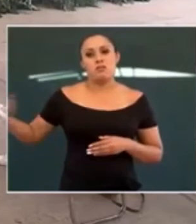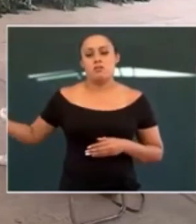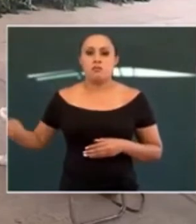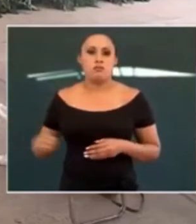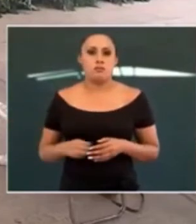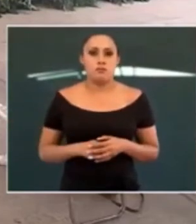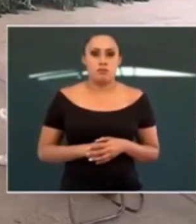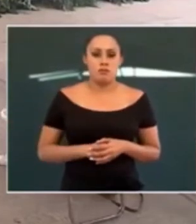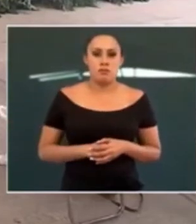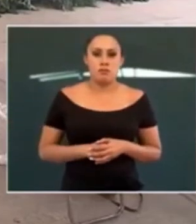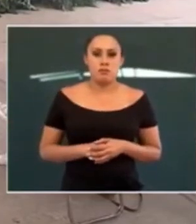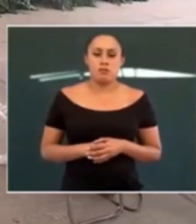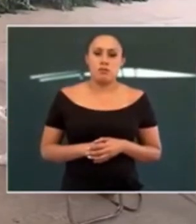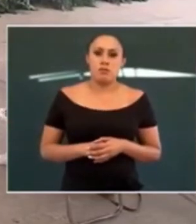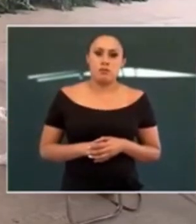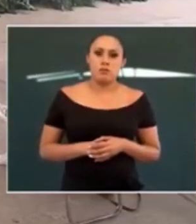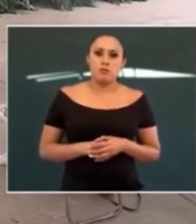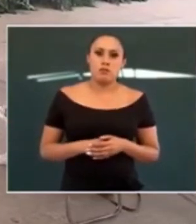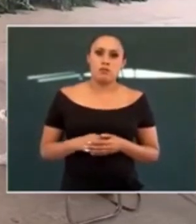afortunadamente también,